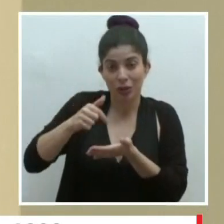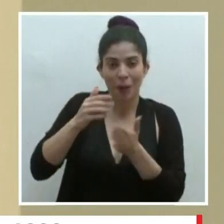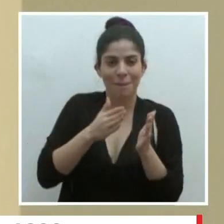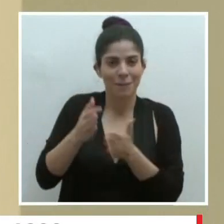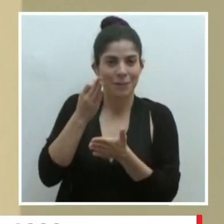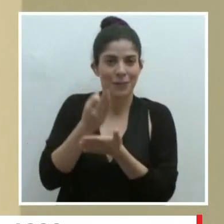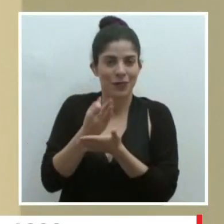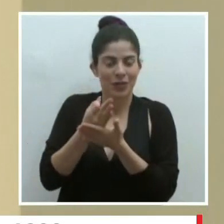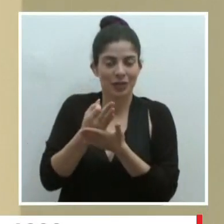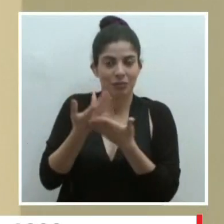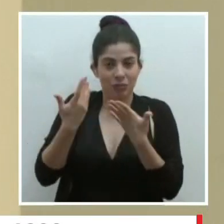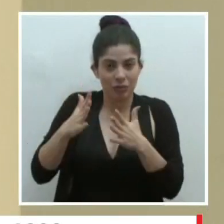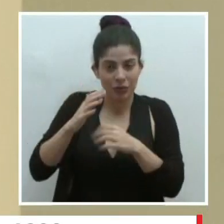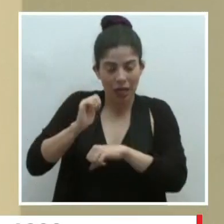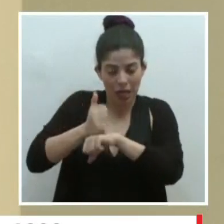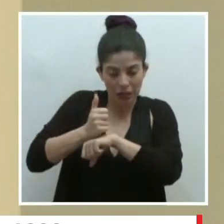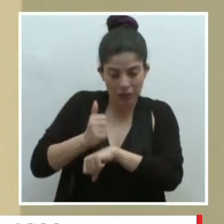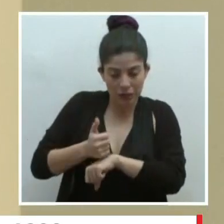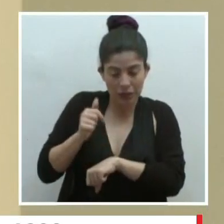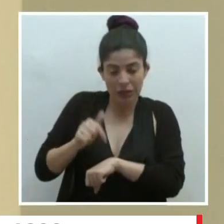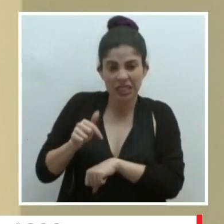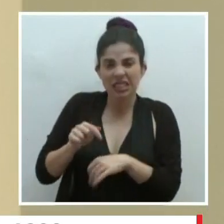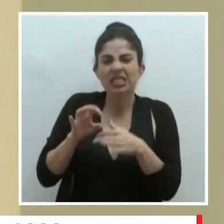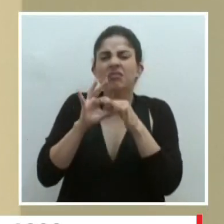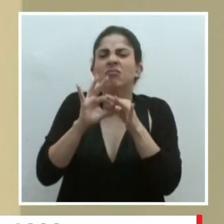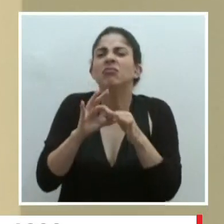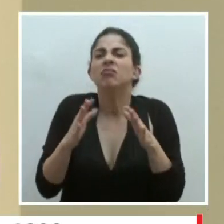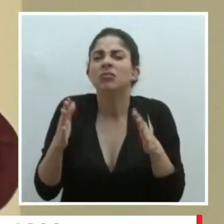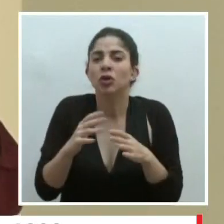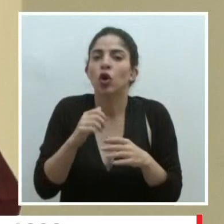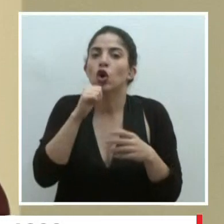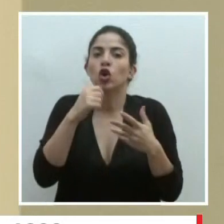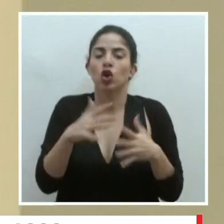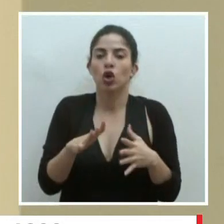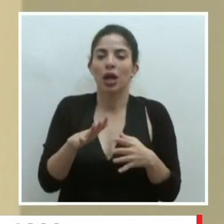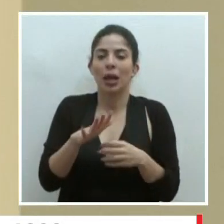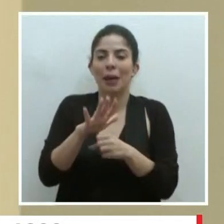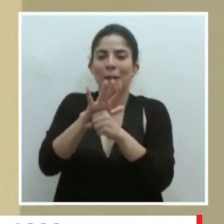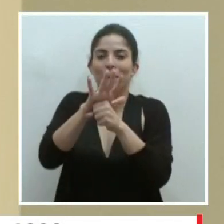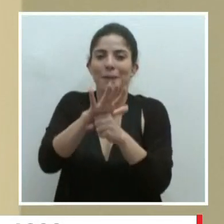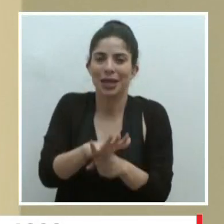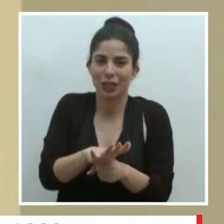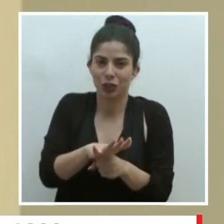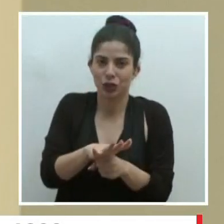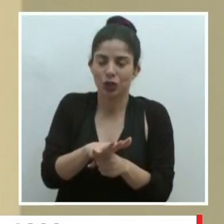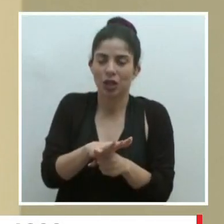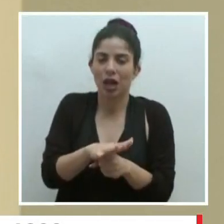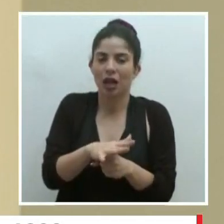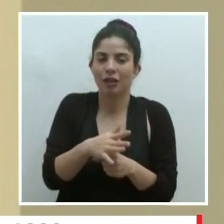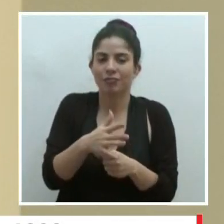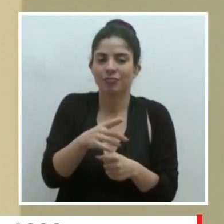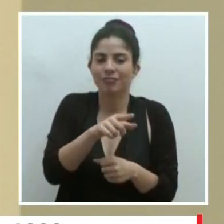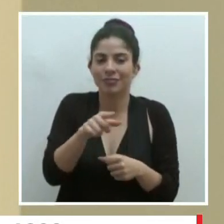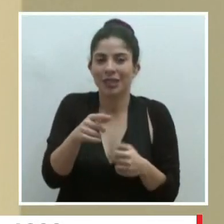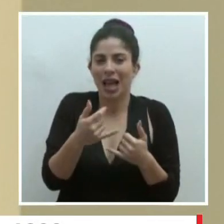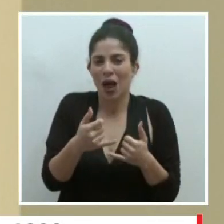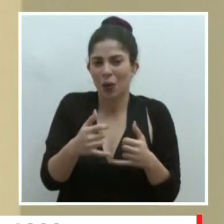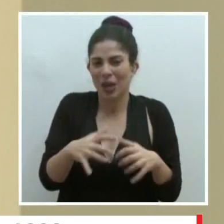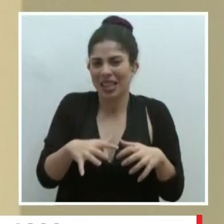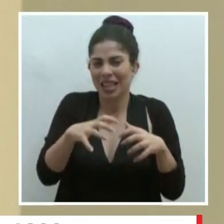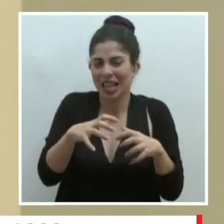que hemos venido definiendo, tiene que ver con no presionar más las necesidades, las tensas o